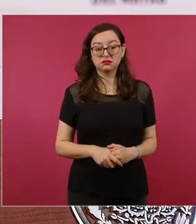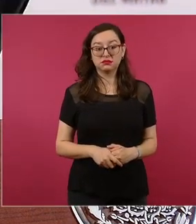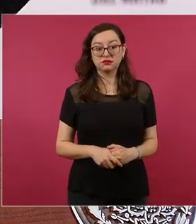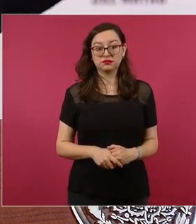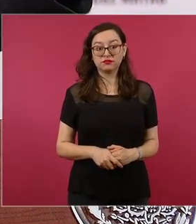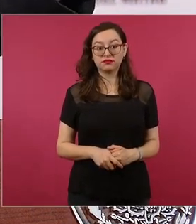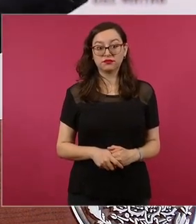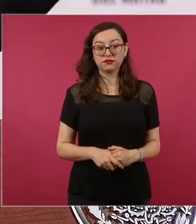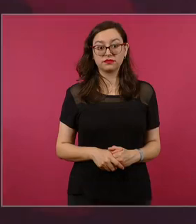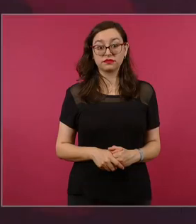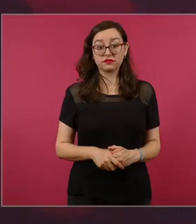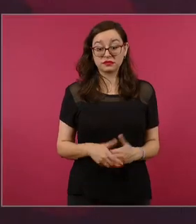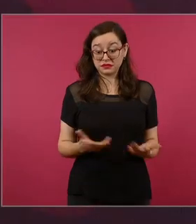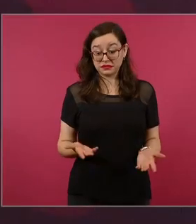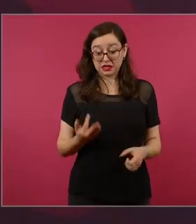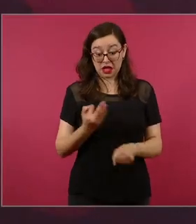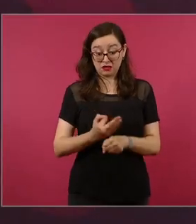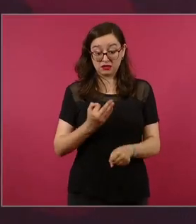no tiene injerencia